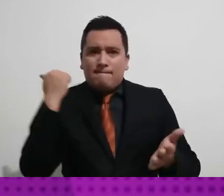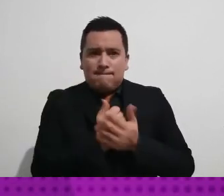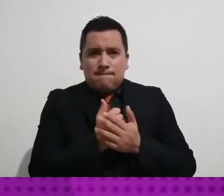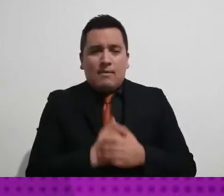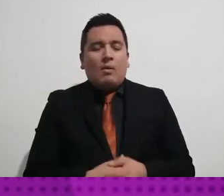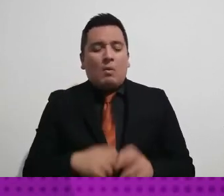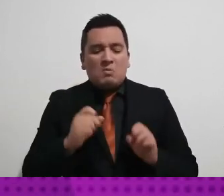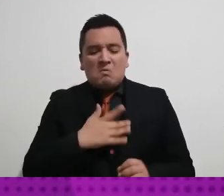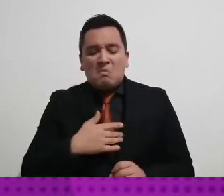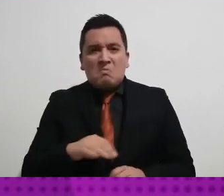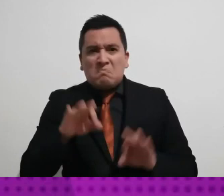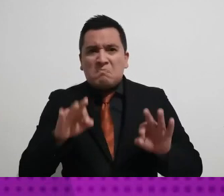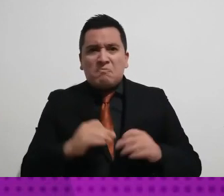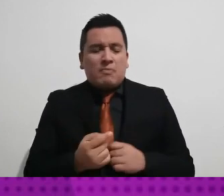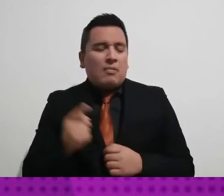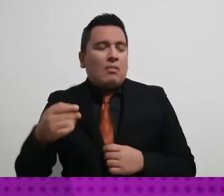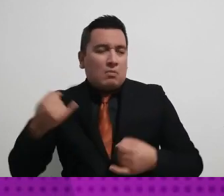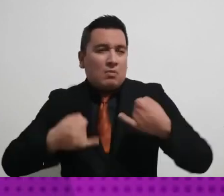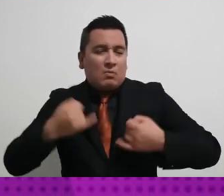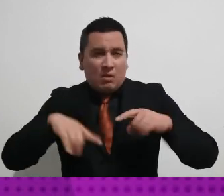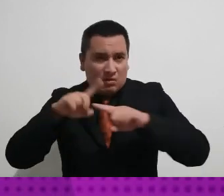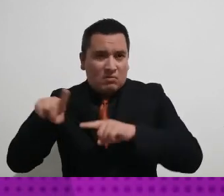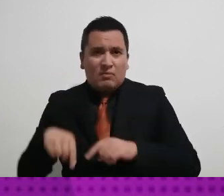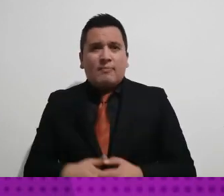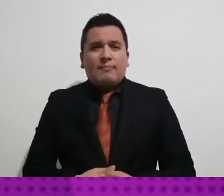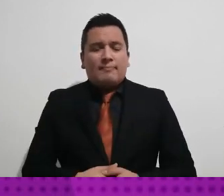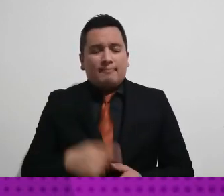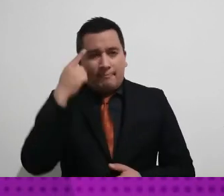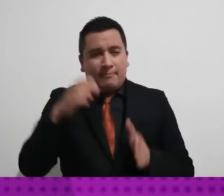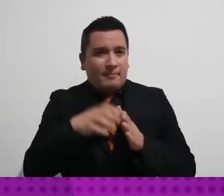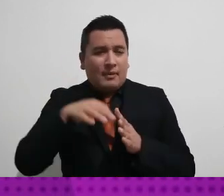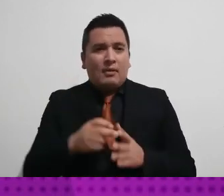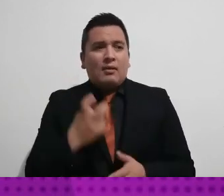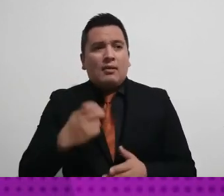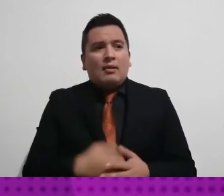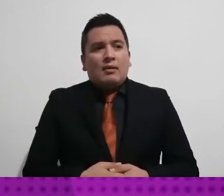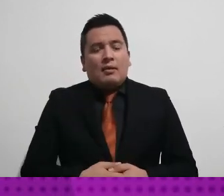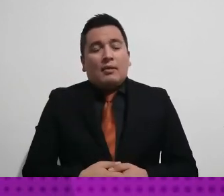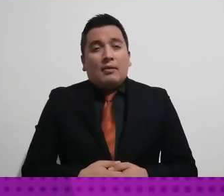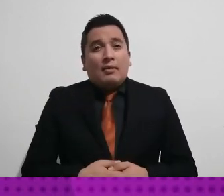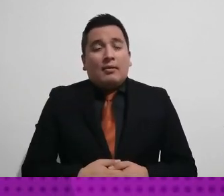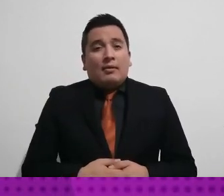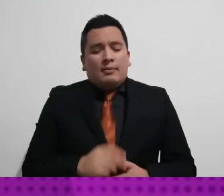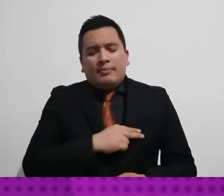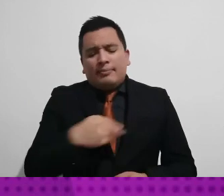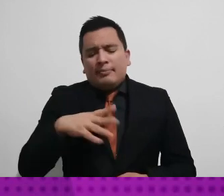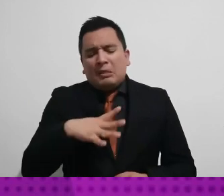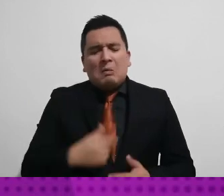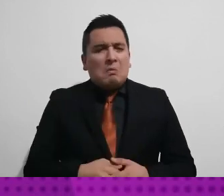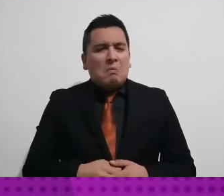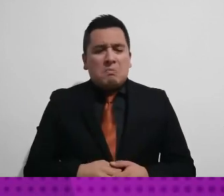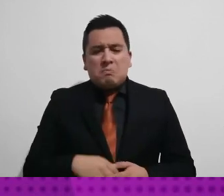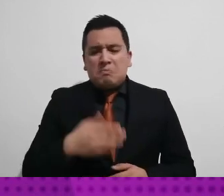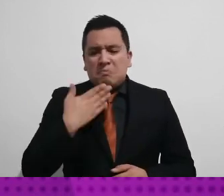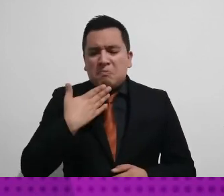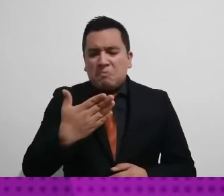sido validadas o declaradas válidas por los tribunales electorales. Así es que pues tenemos un